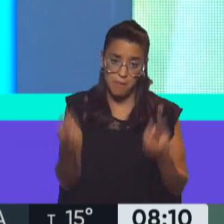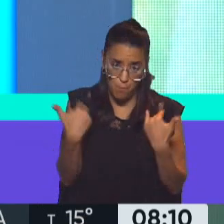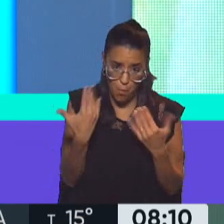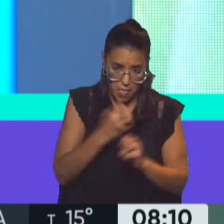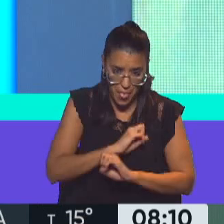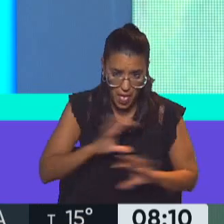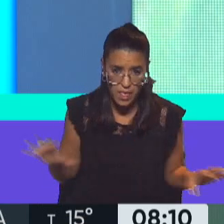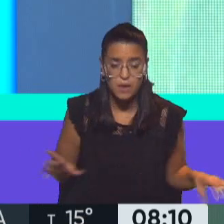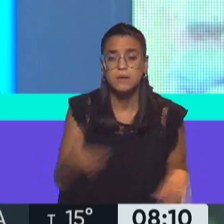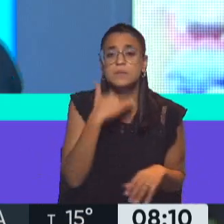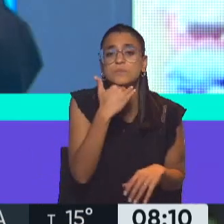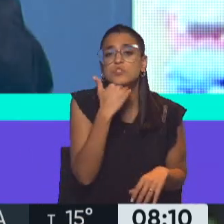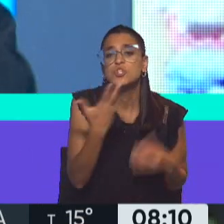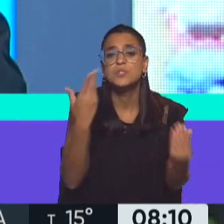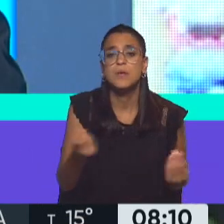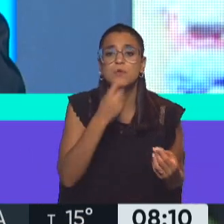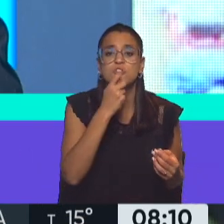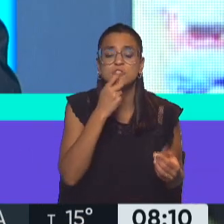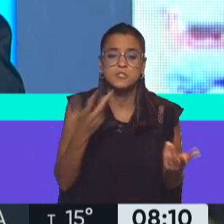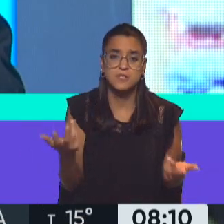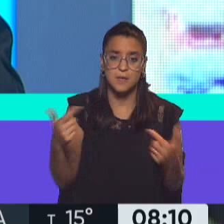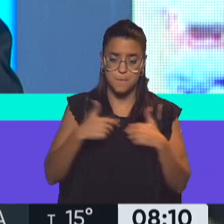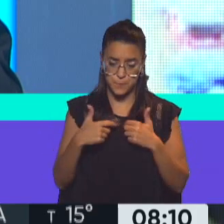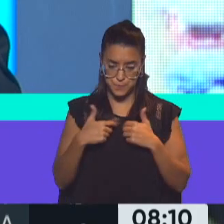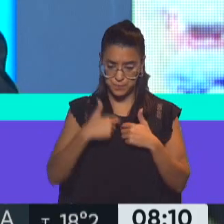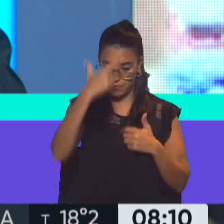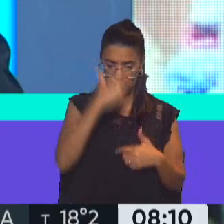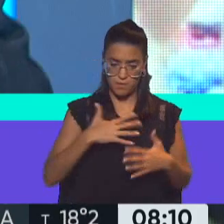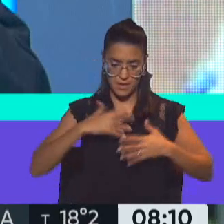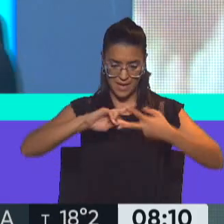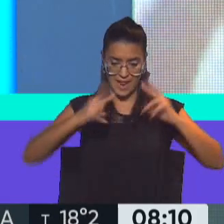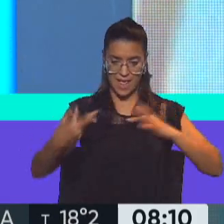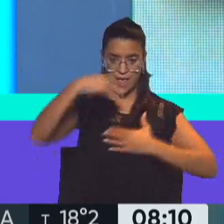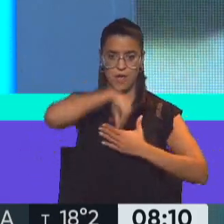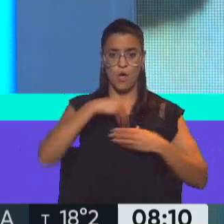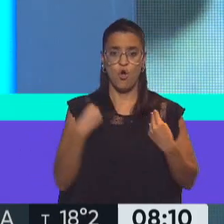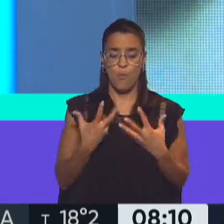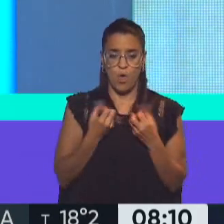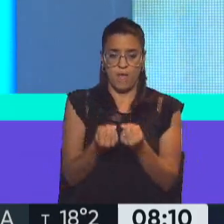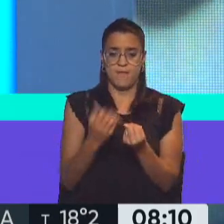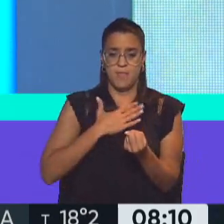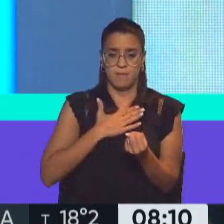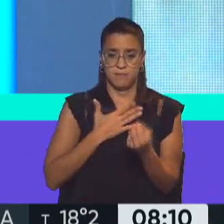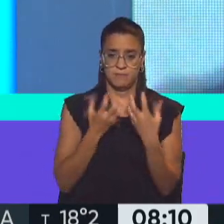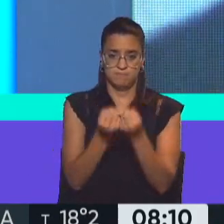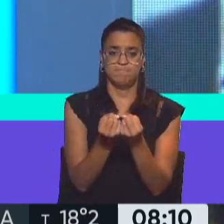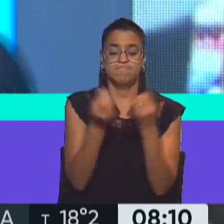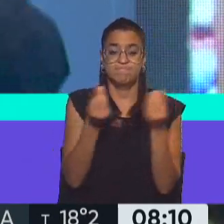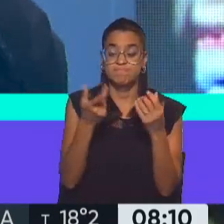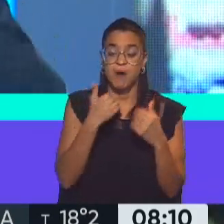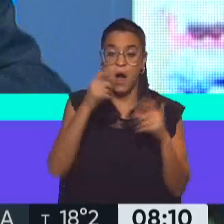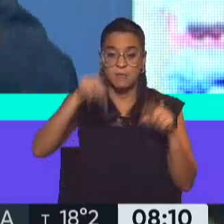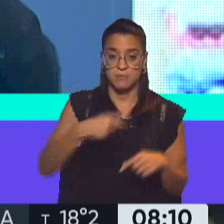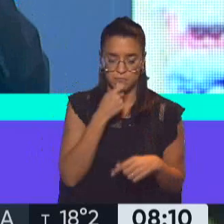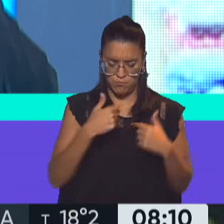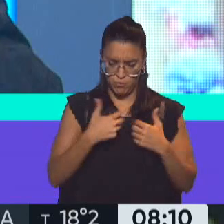graves. Nunca sabemos si, desde el punto de vista de mi constitución genética, es decir, cómo yo me voy a defender ante algo, ¿sí? A